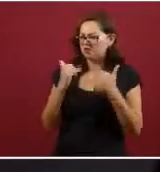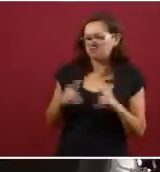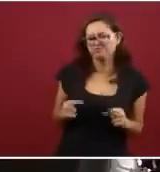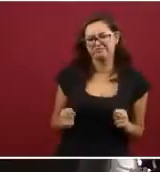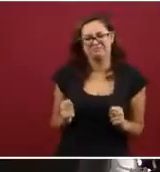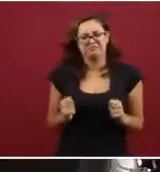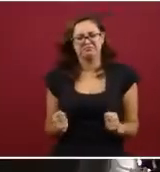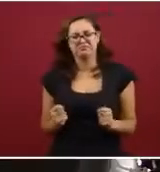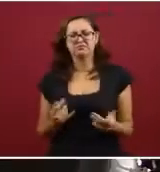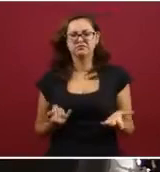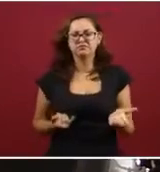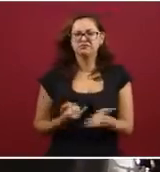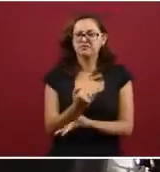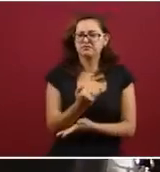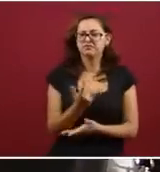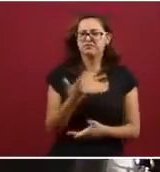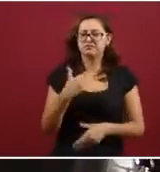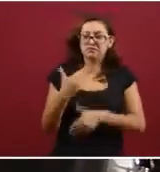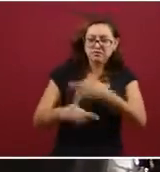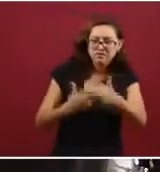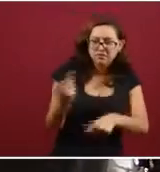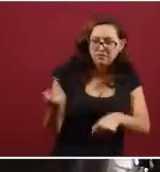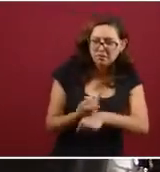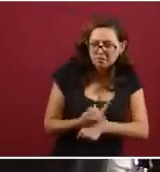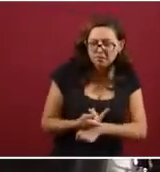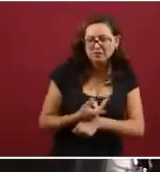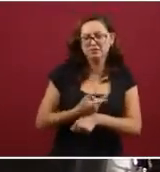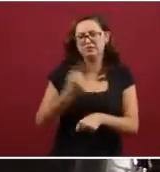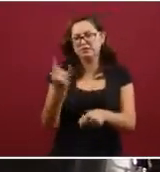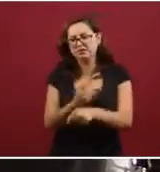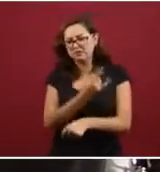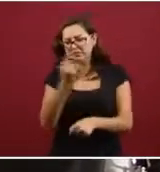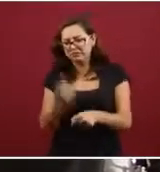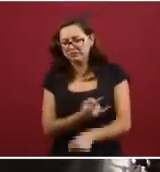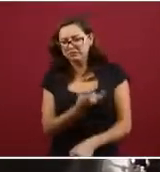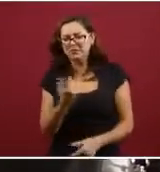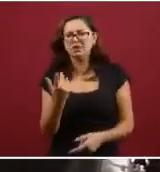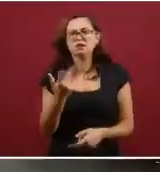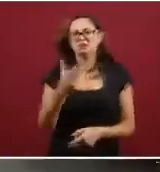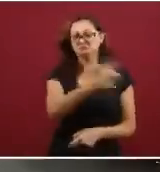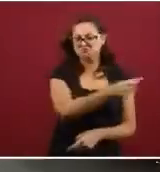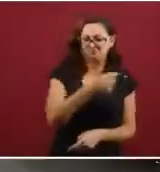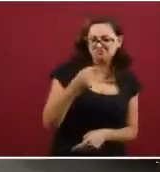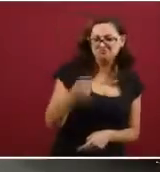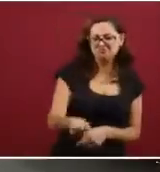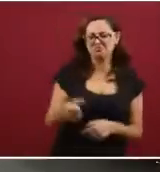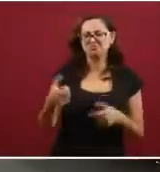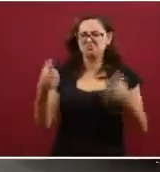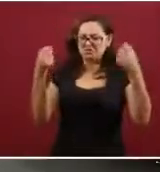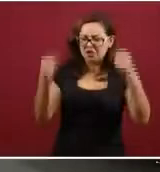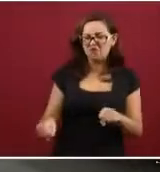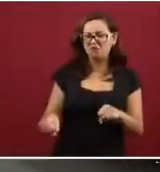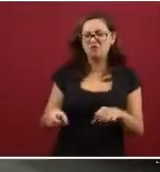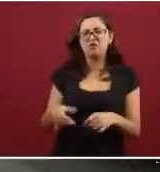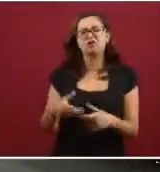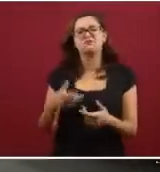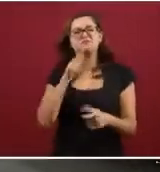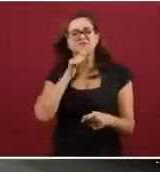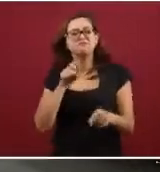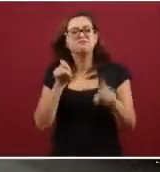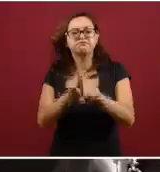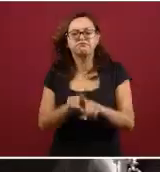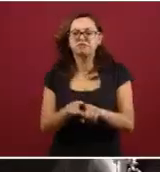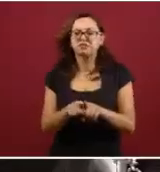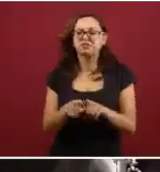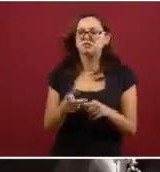sin el cuidado de los efectos, que hacen imposiciones de funcionarios, que son personajes influyentes que